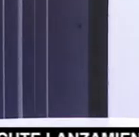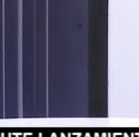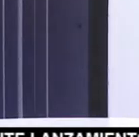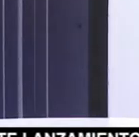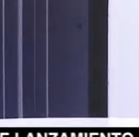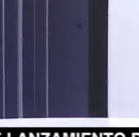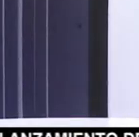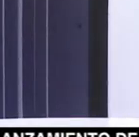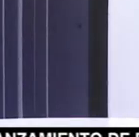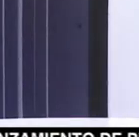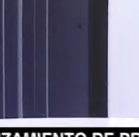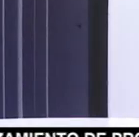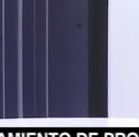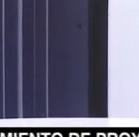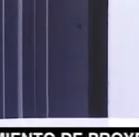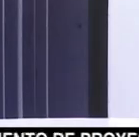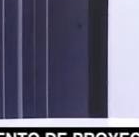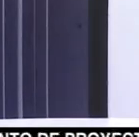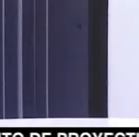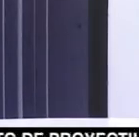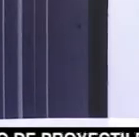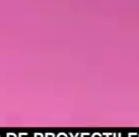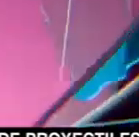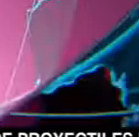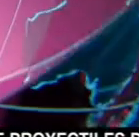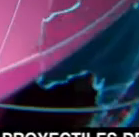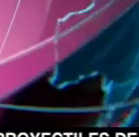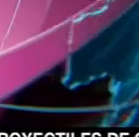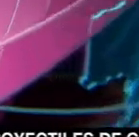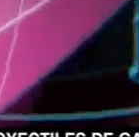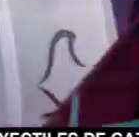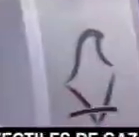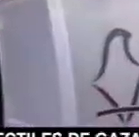propuestas sobre seguridad y movilidad. Veamos cuáles son.